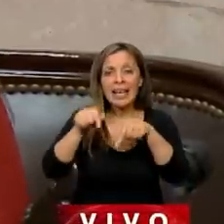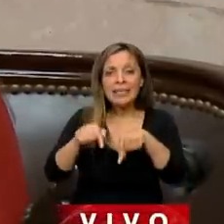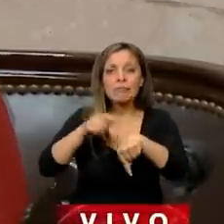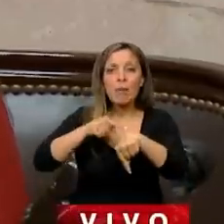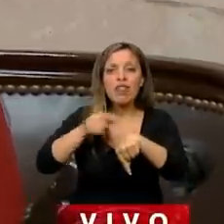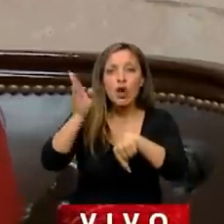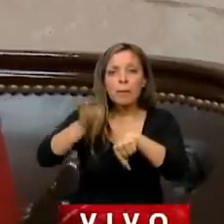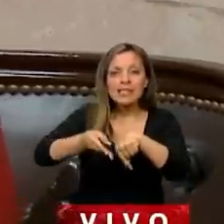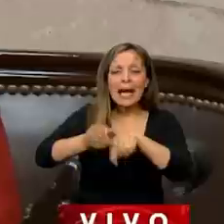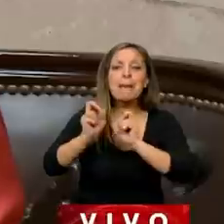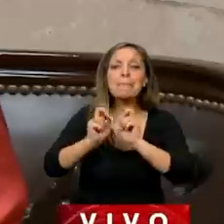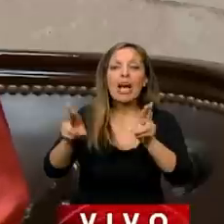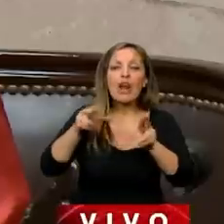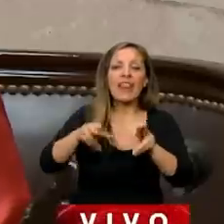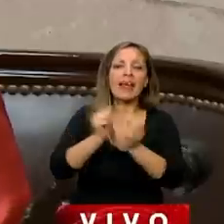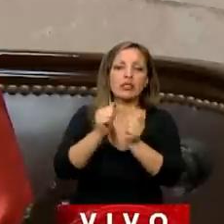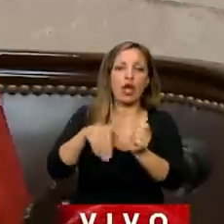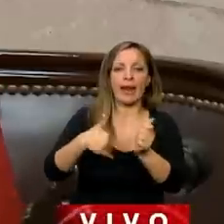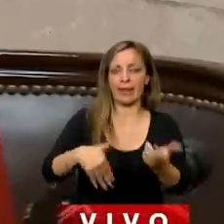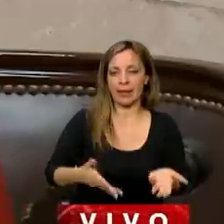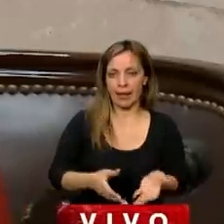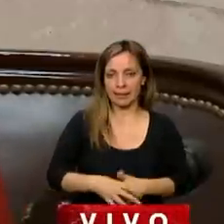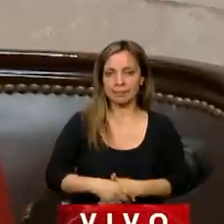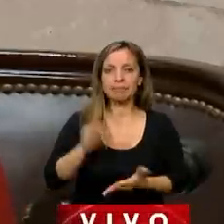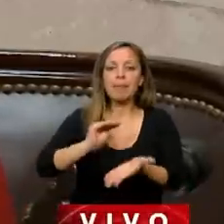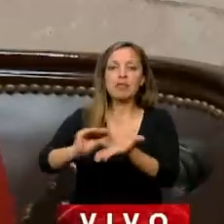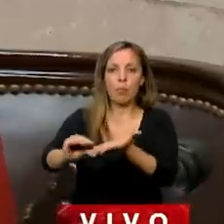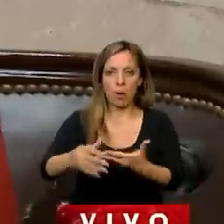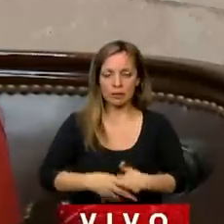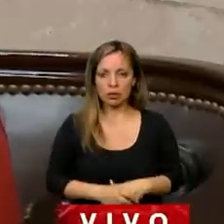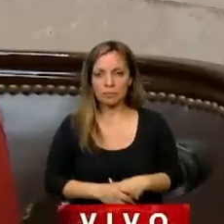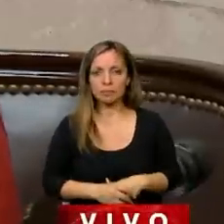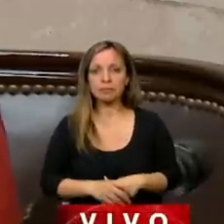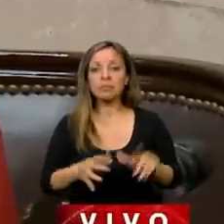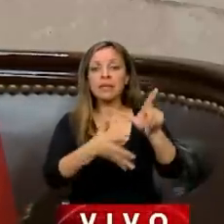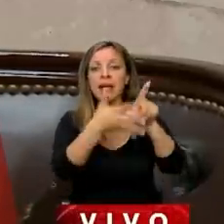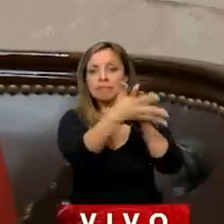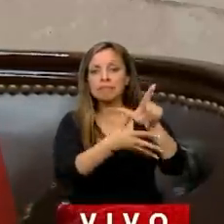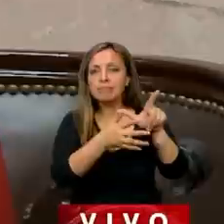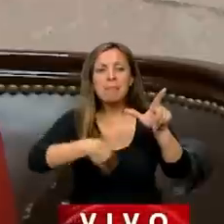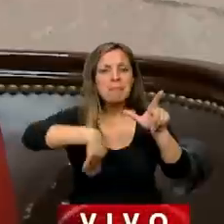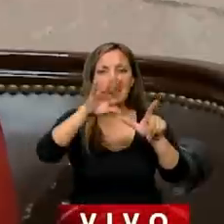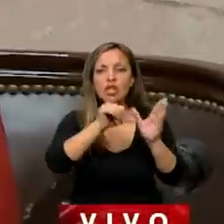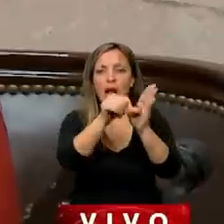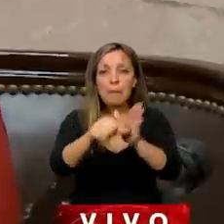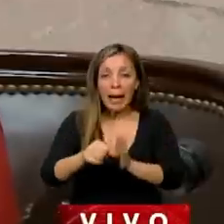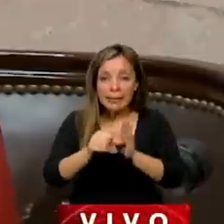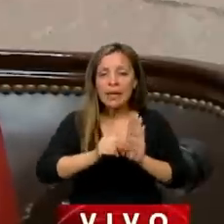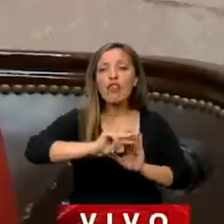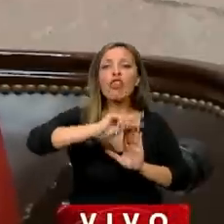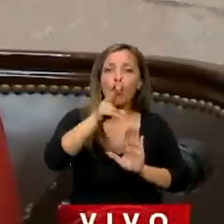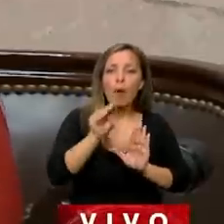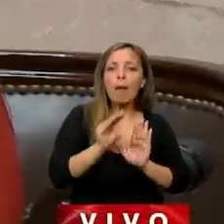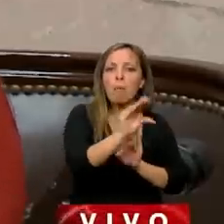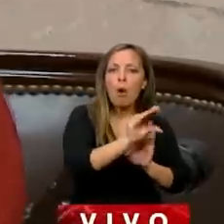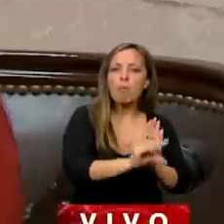en materia presupuestaria en defensa. Los países de la región promedian el doble de ese presupuesto. Esto reafirma la